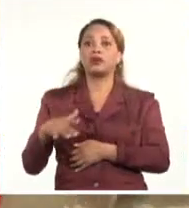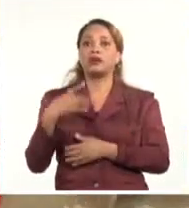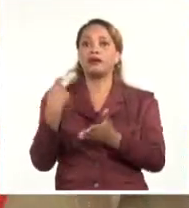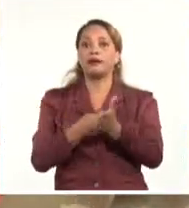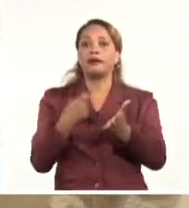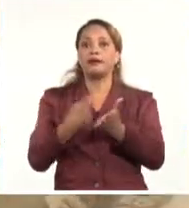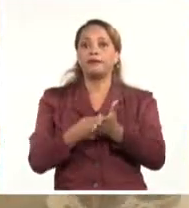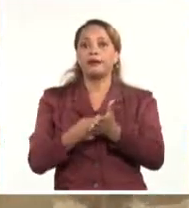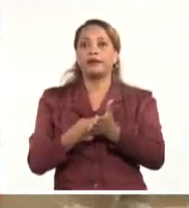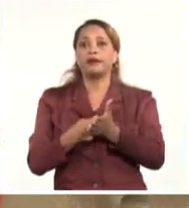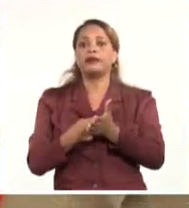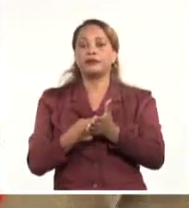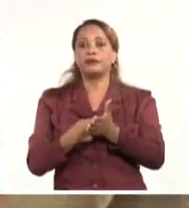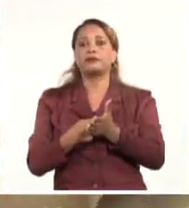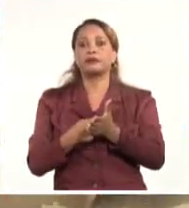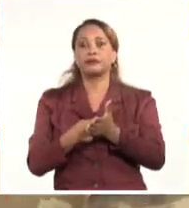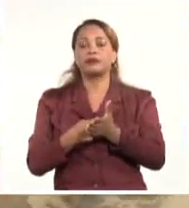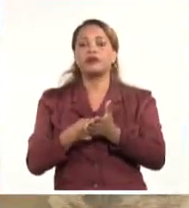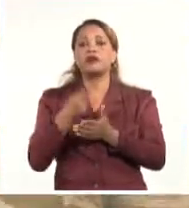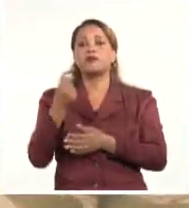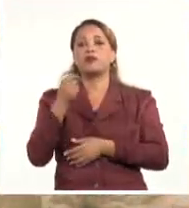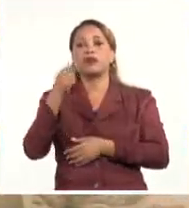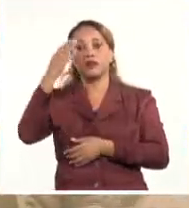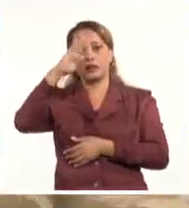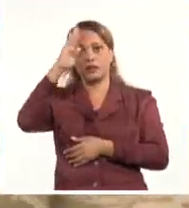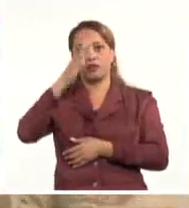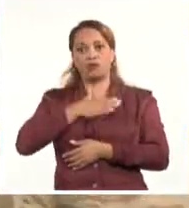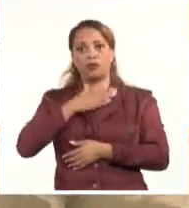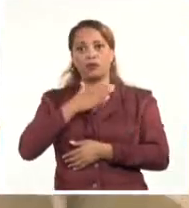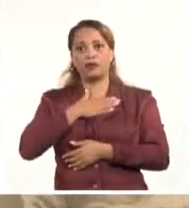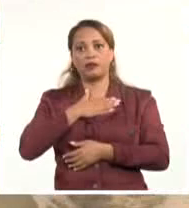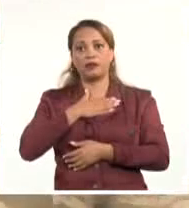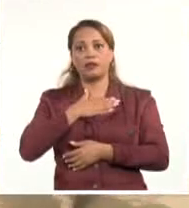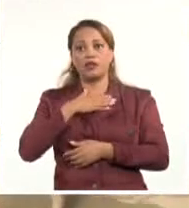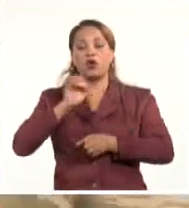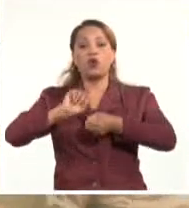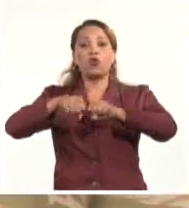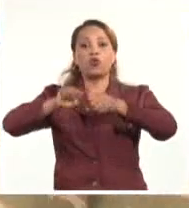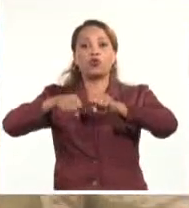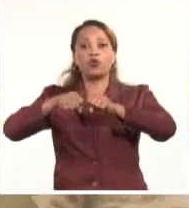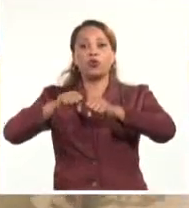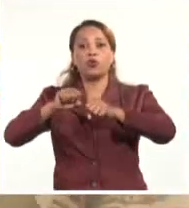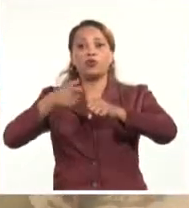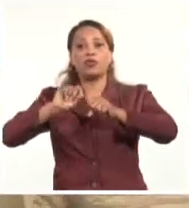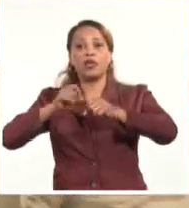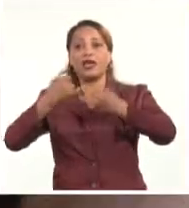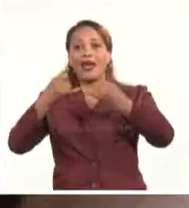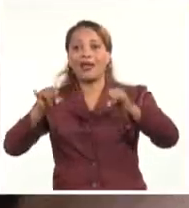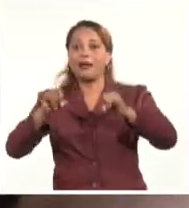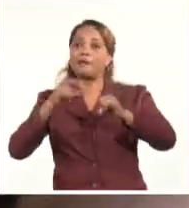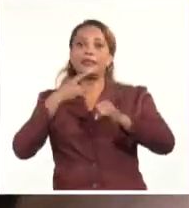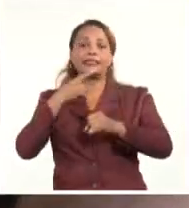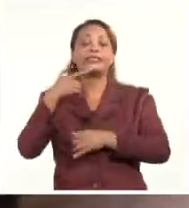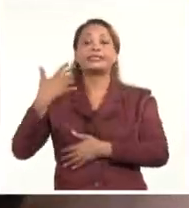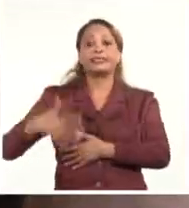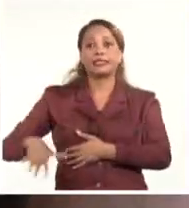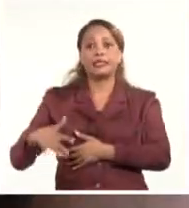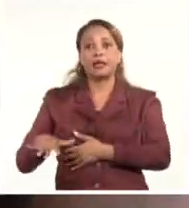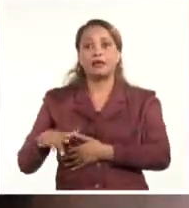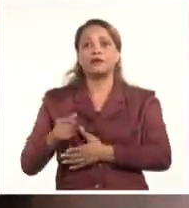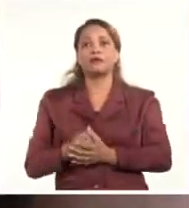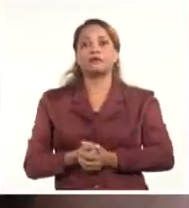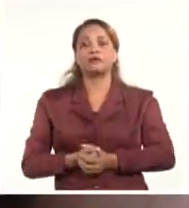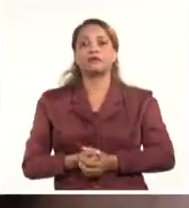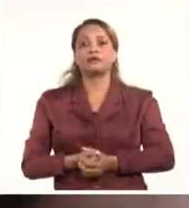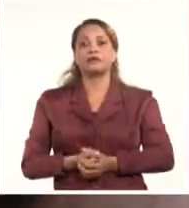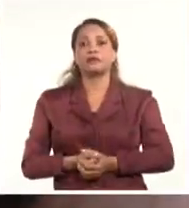de moneda nacional. No hay productor que pueda eso. Un rollo de alambre no puede costar más que una vaca de leche. Una vaca en ordeño,